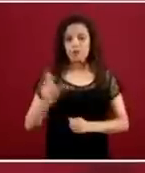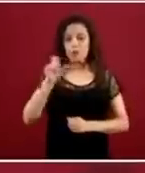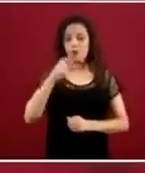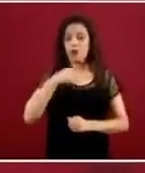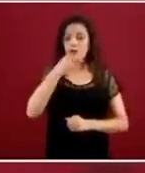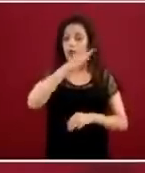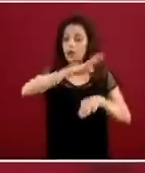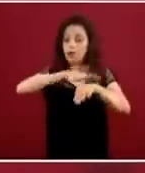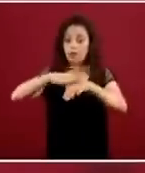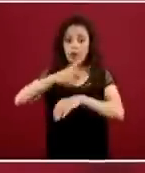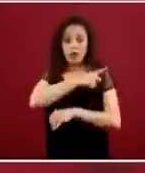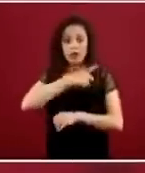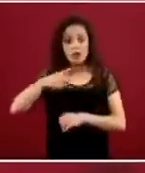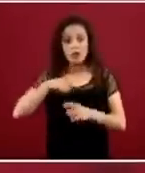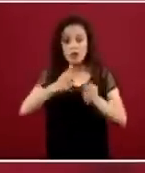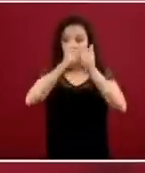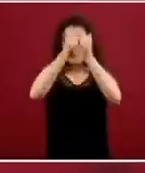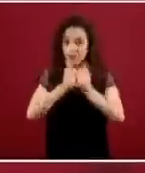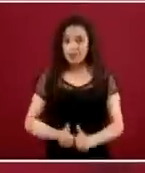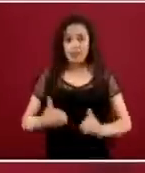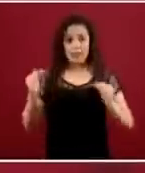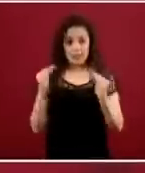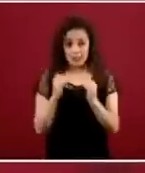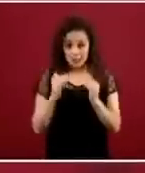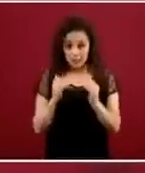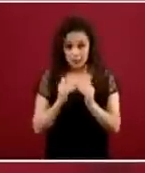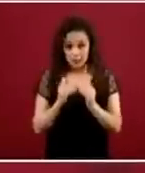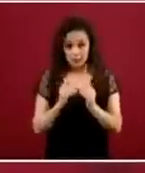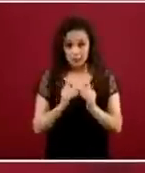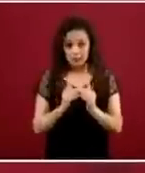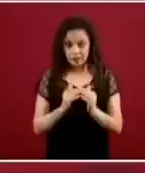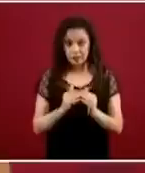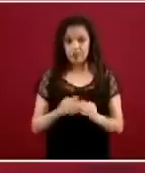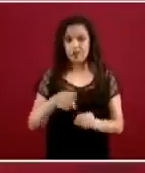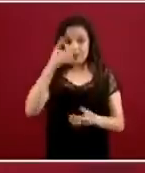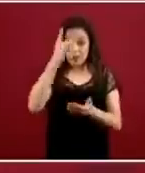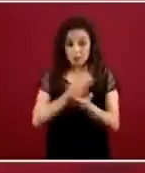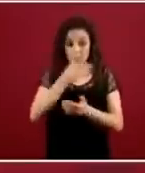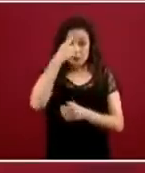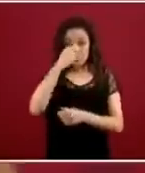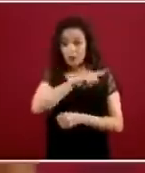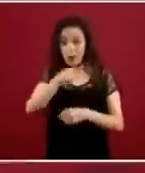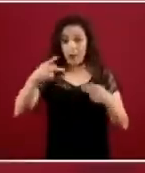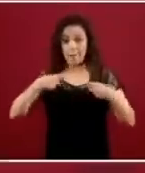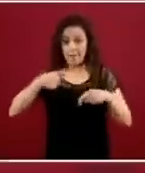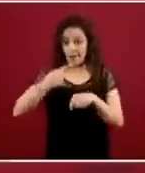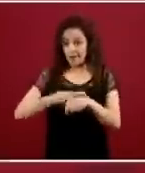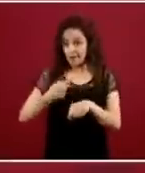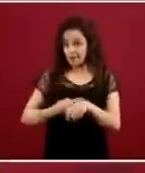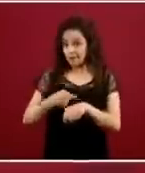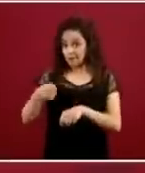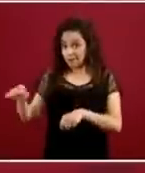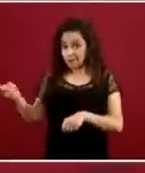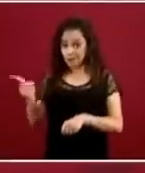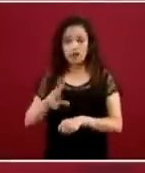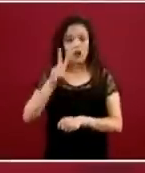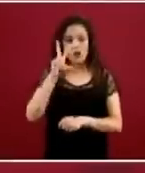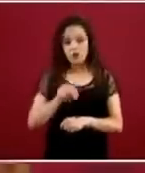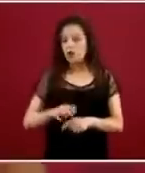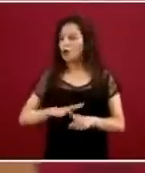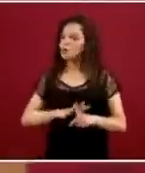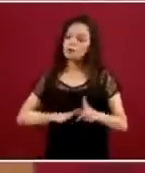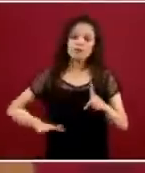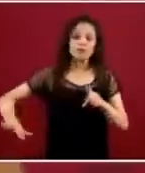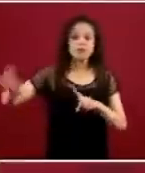no es solo quédate en casa si tienes estas situaciones es quédate en casa todos y todas porque